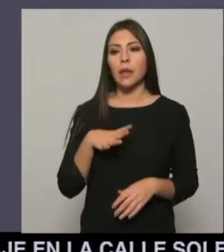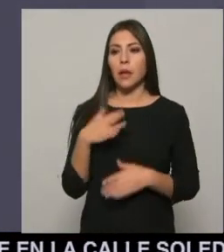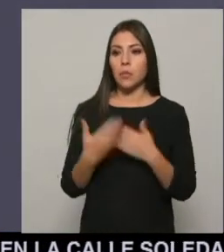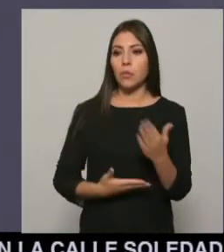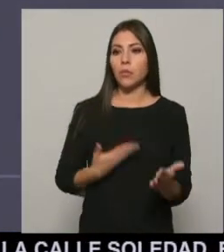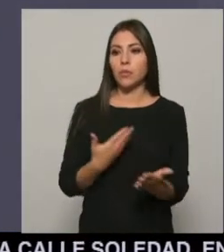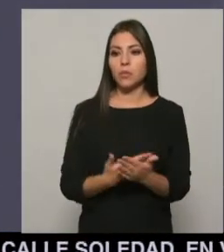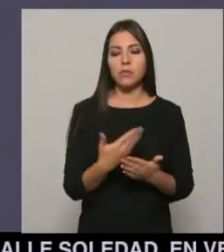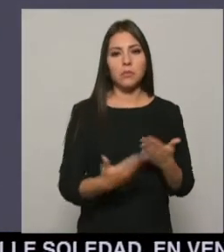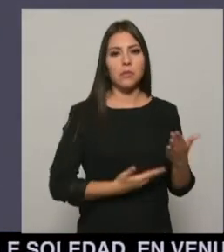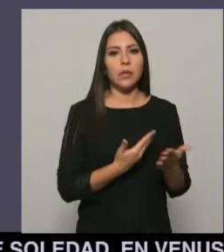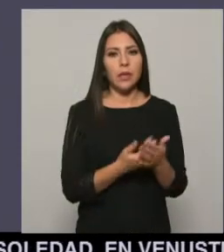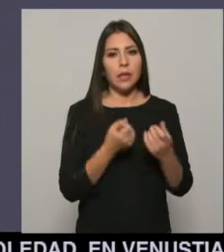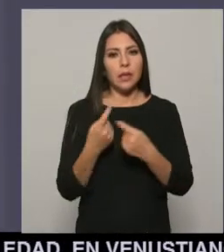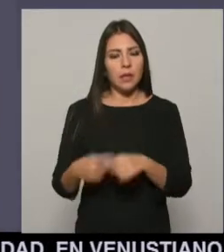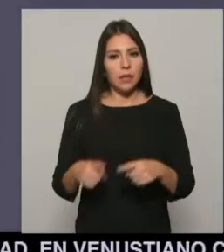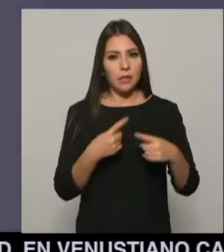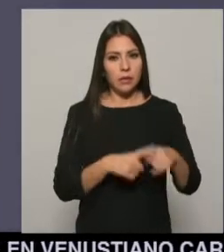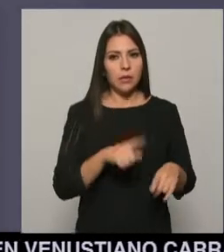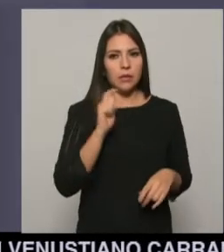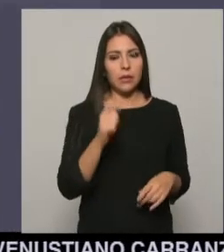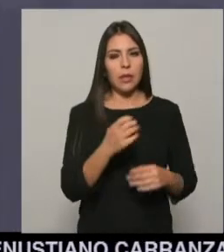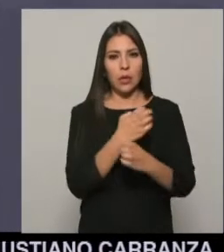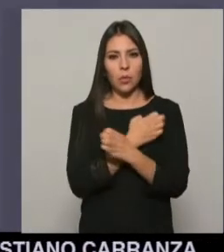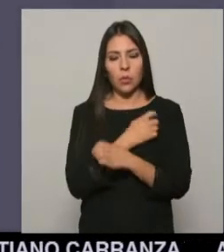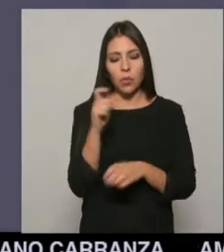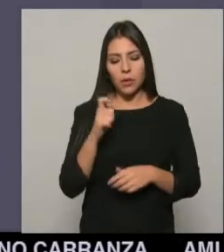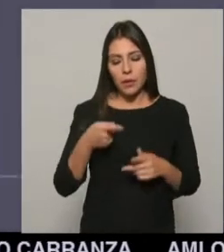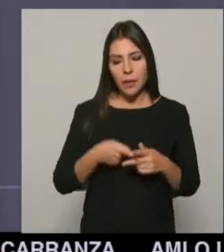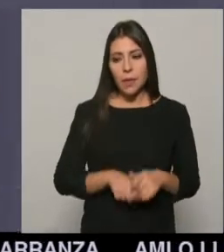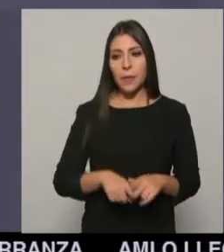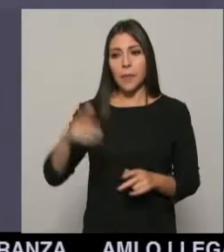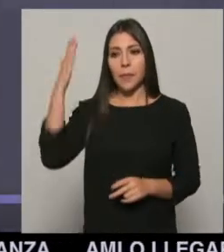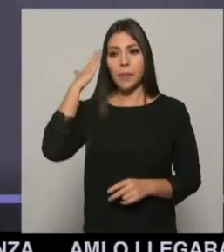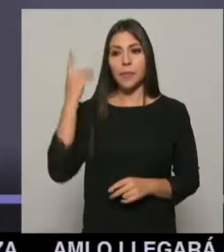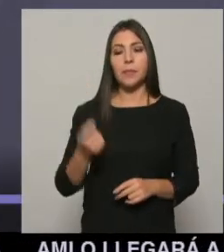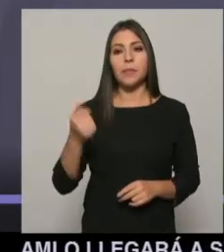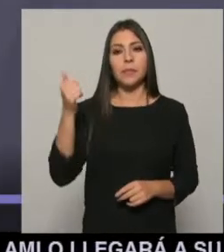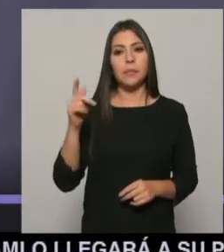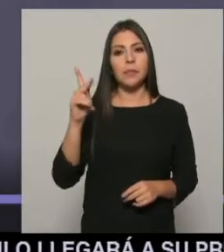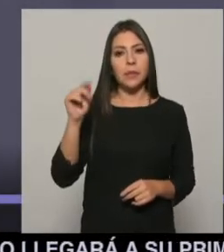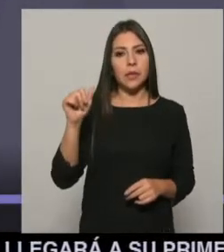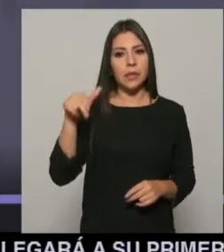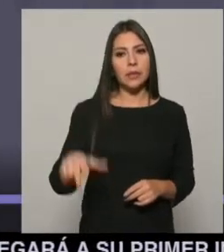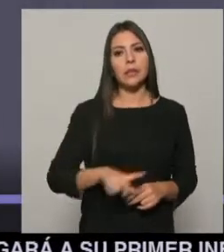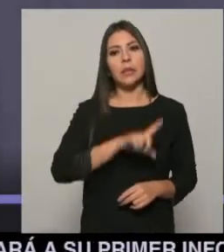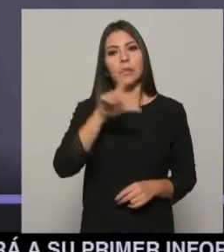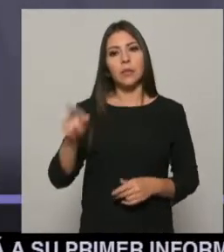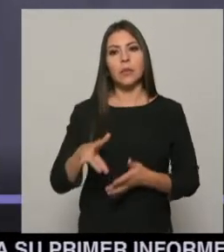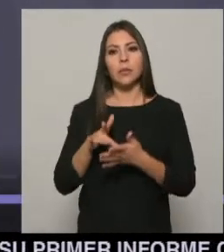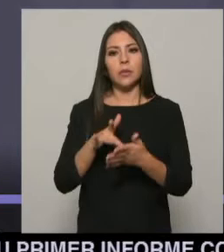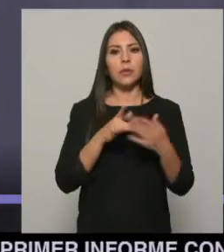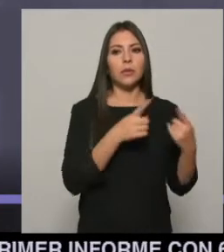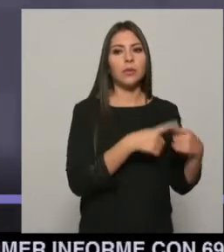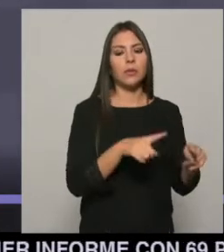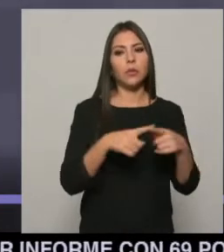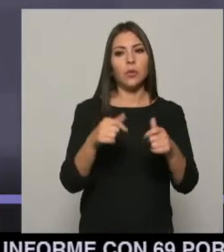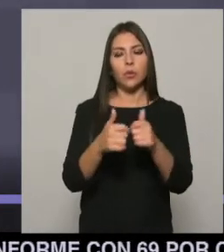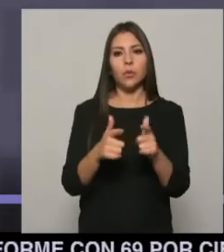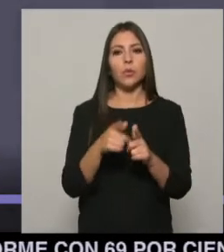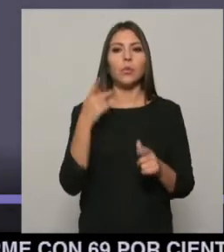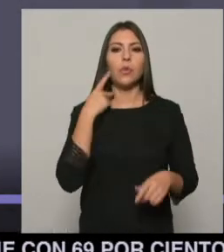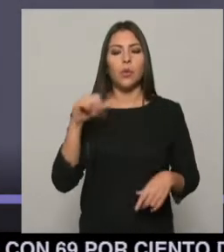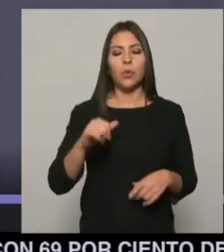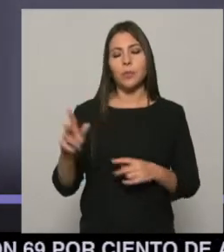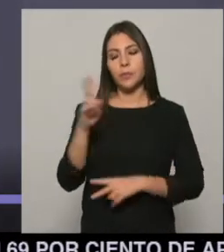educación inicial, que fue una iniciativa encabezada por Acción Nacional, pero suscrita y acompañada por todas las fuerzas políticas que estamos esta